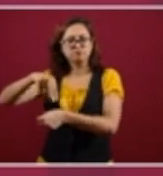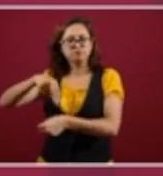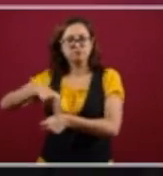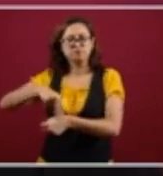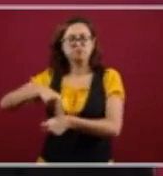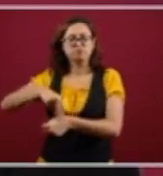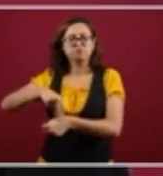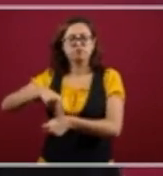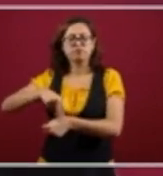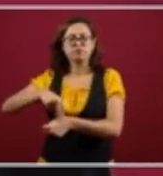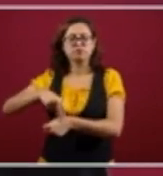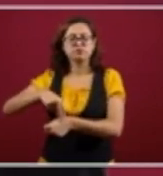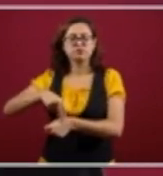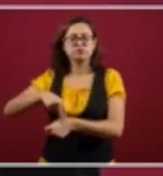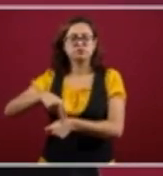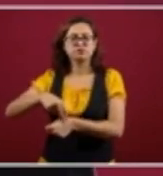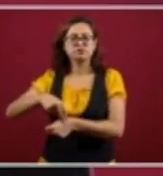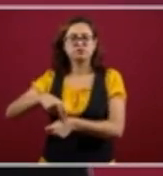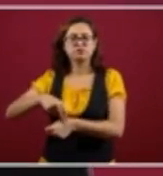mejorar